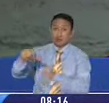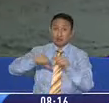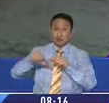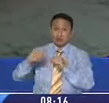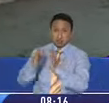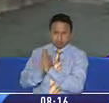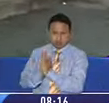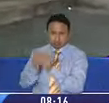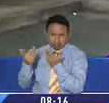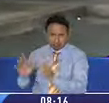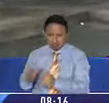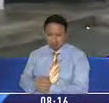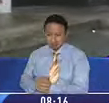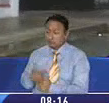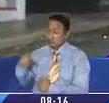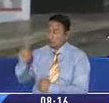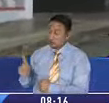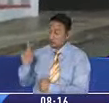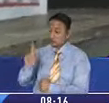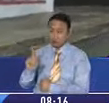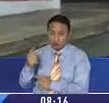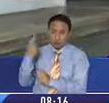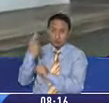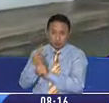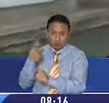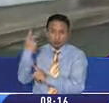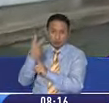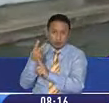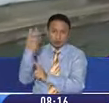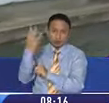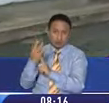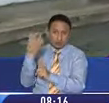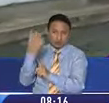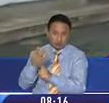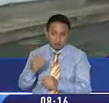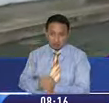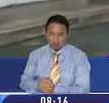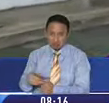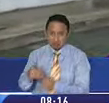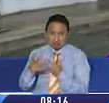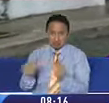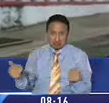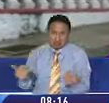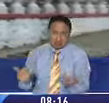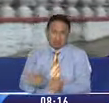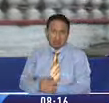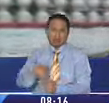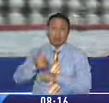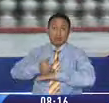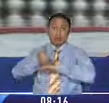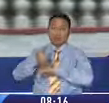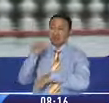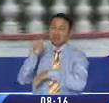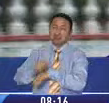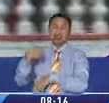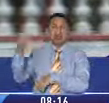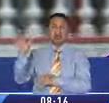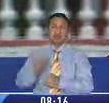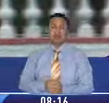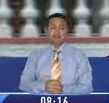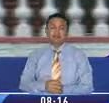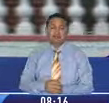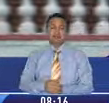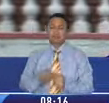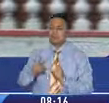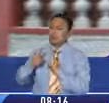este pedido, han ido de manera constante, sin embargo, no tienen una solución. Han hecho caso omiso a sus solicitudes, mi vecina,